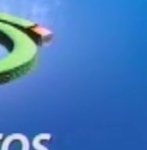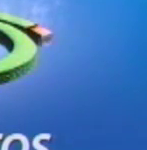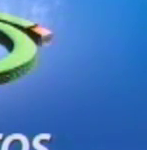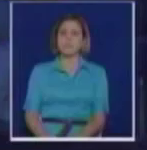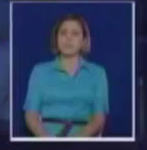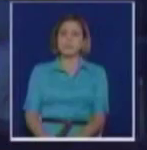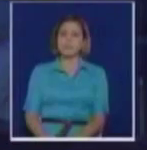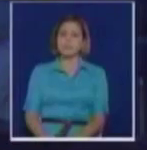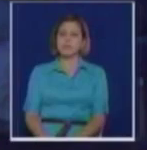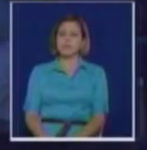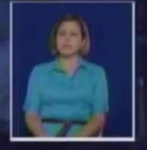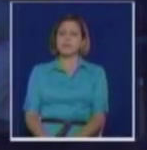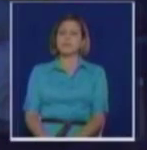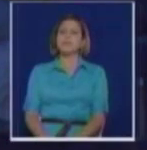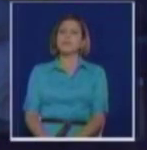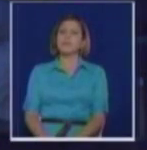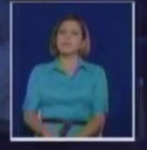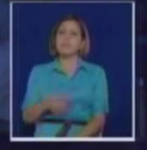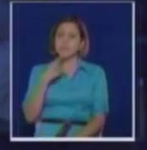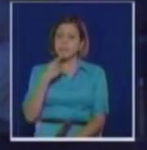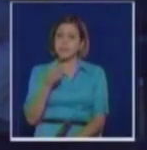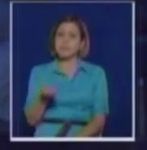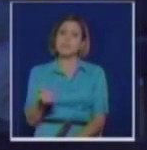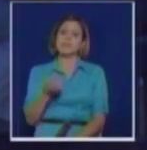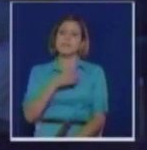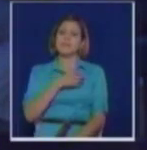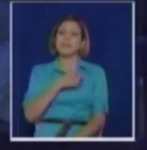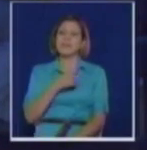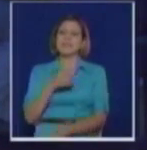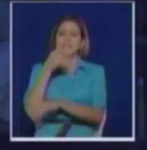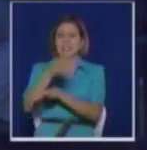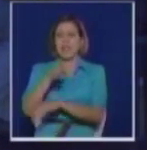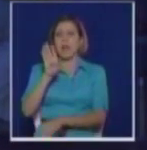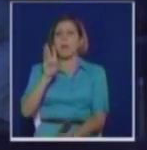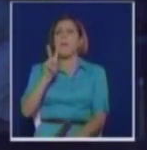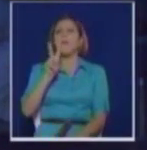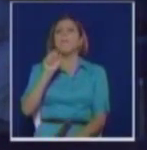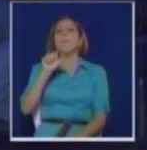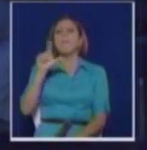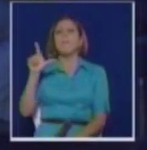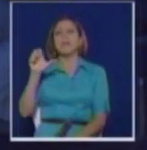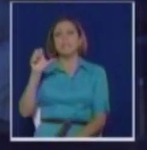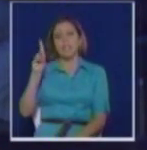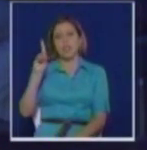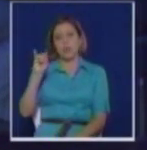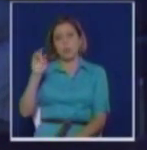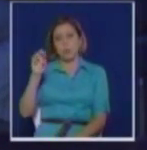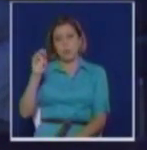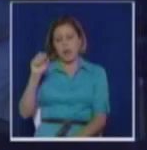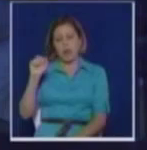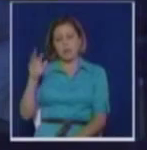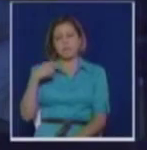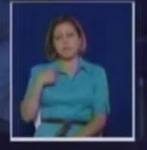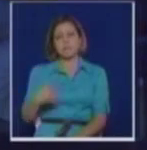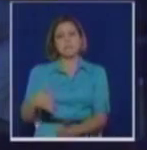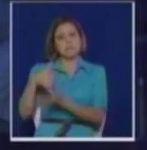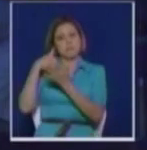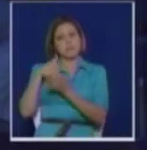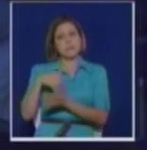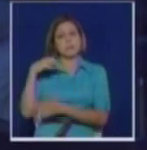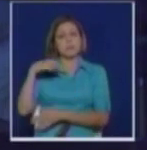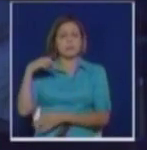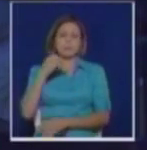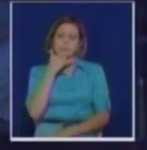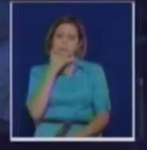más cercana. Pese a la victoria frente a Valledupar en el marco de la octava fecha del torneo Postobón, América todavía